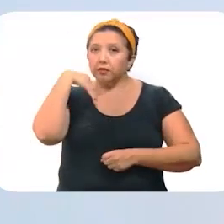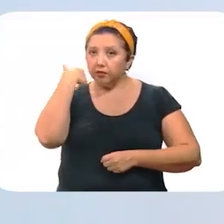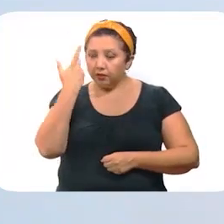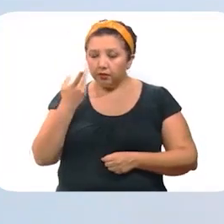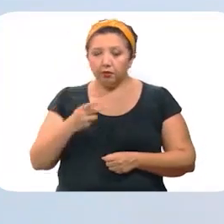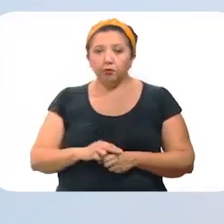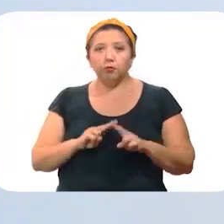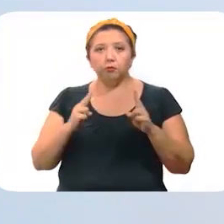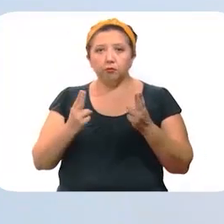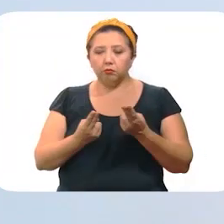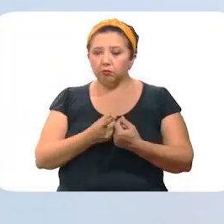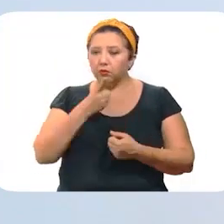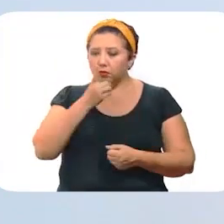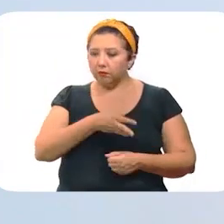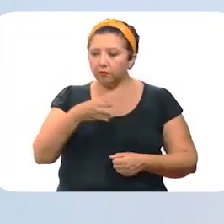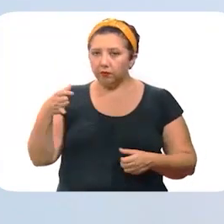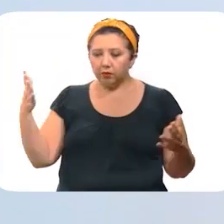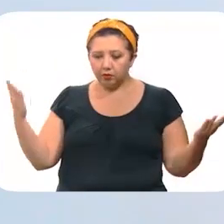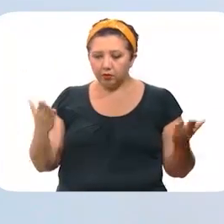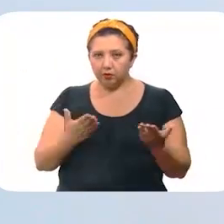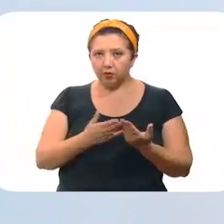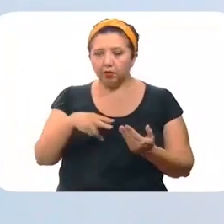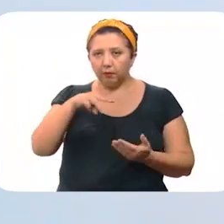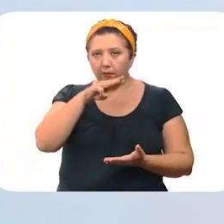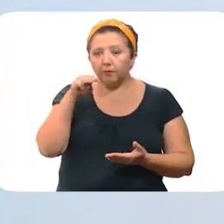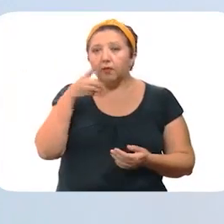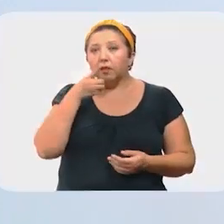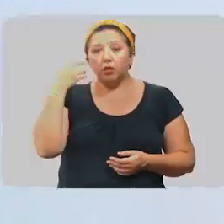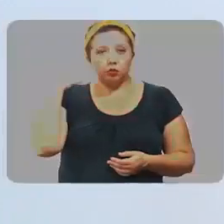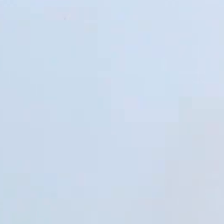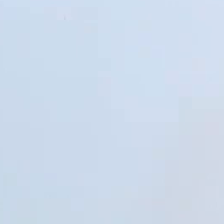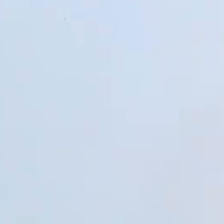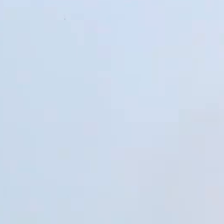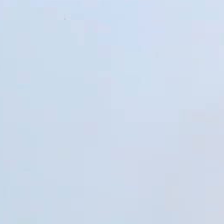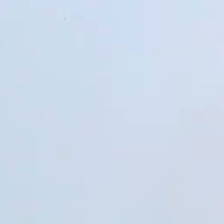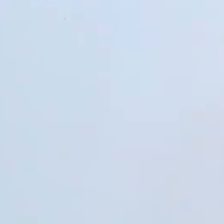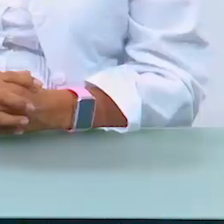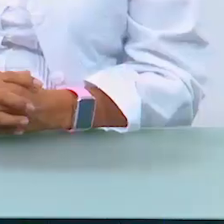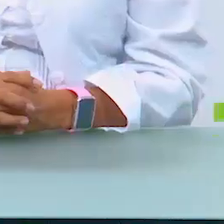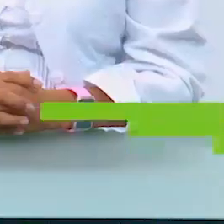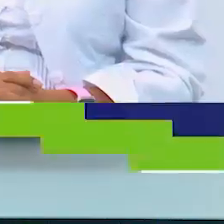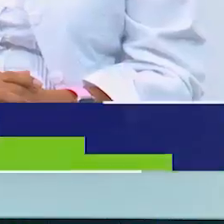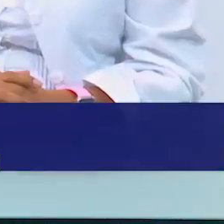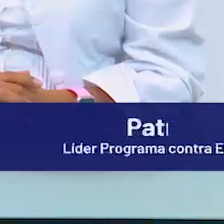finalidad de homologar fechas de presentación con el semáforo quincenal del Gobierno federal. Ese es el